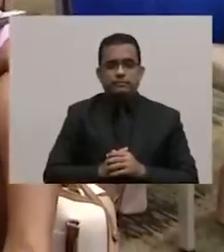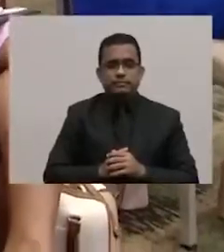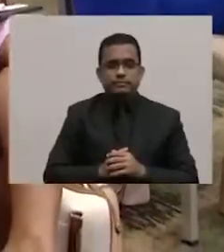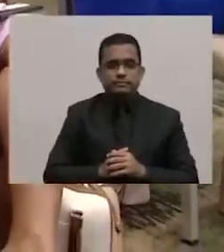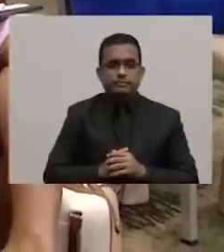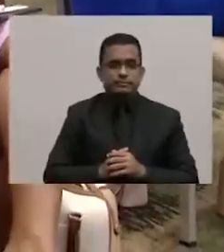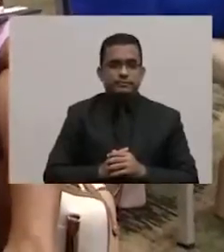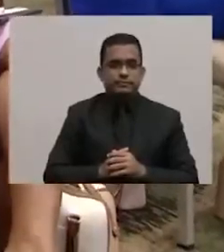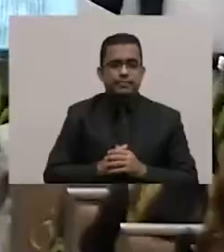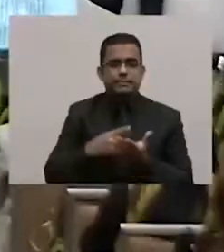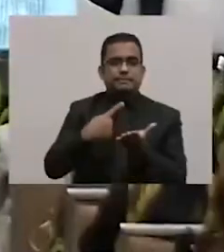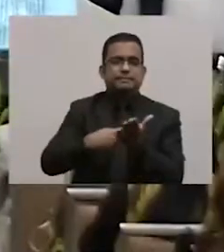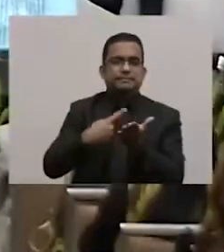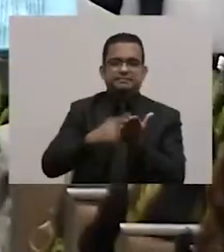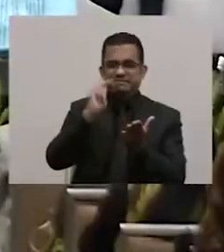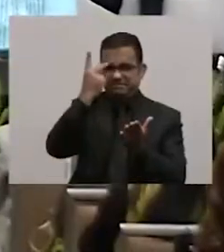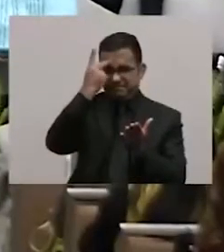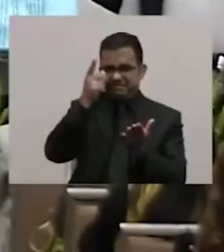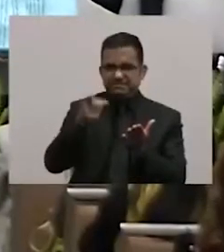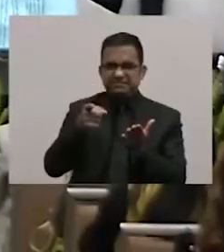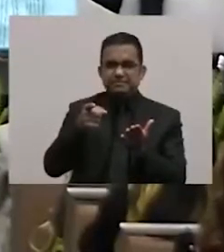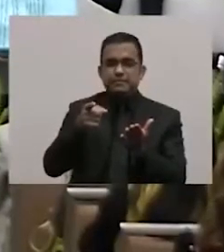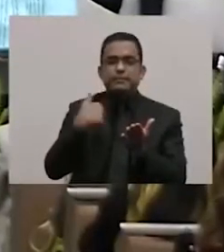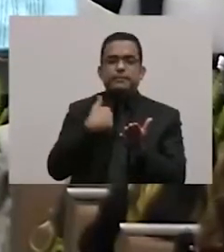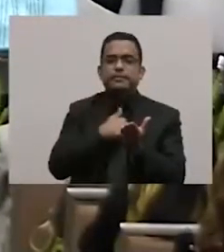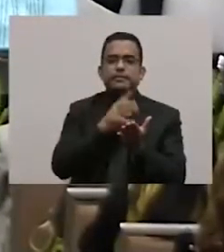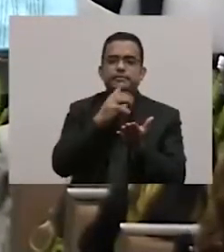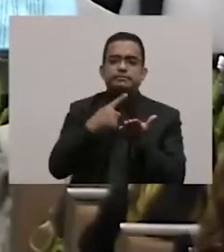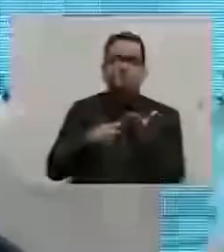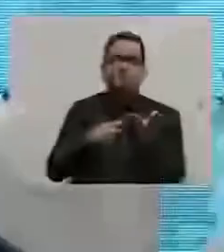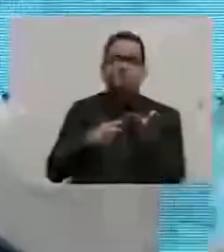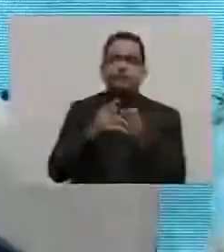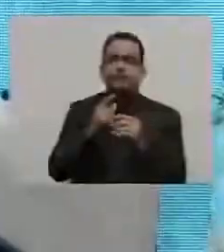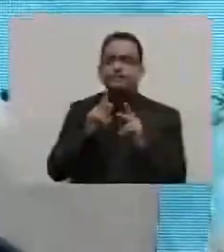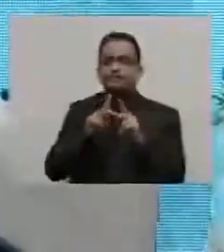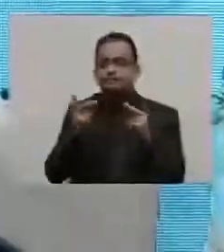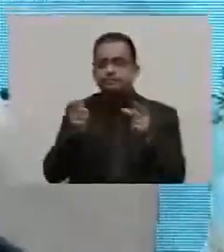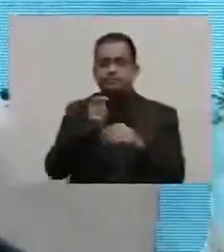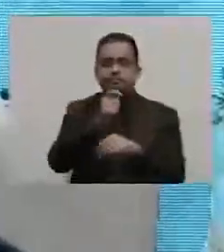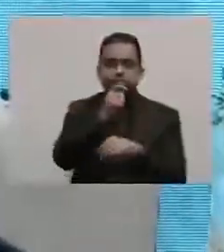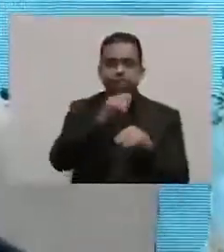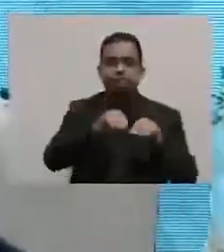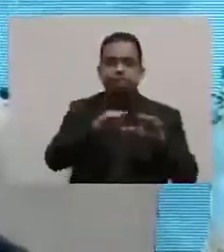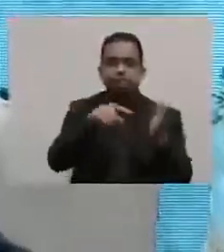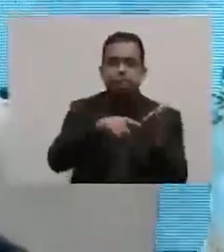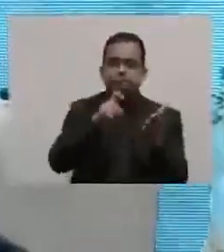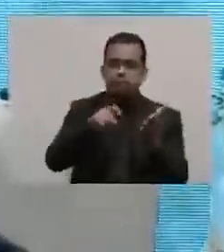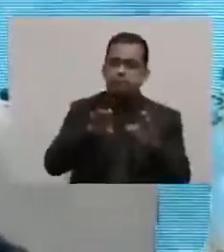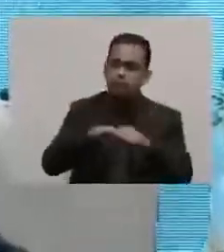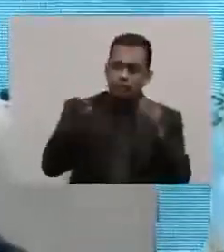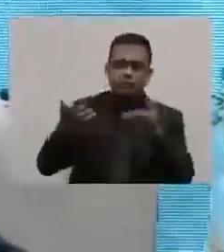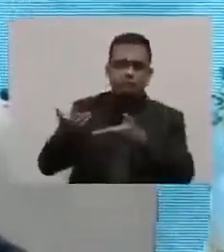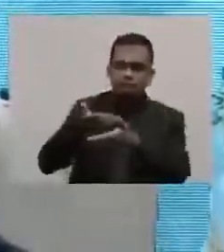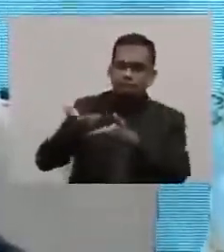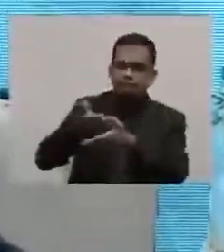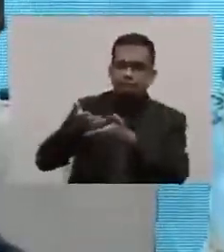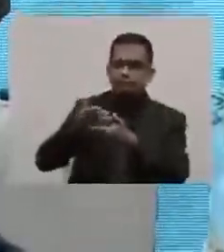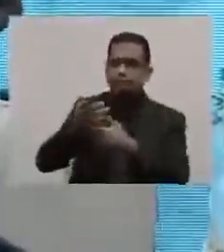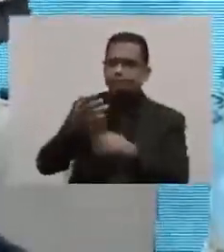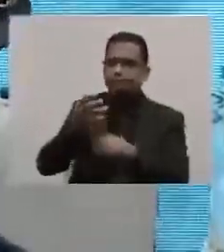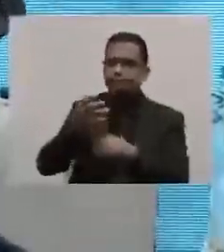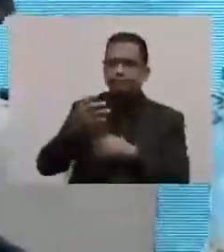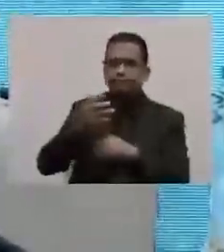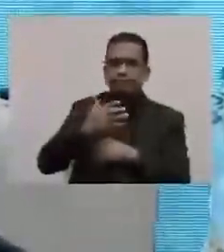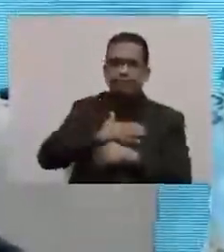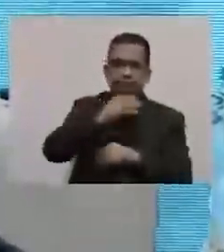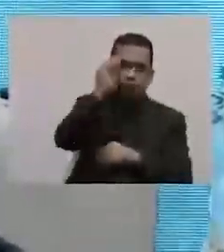cuando hablamos de debate político, hablamos de que los medios tienen que generar los espacios para que discutamos las ideas que la gente